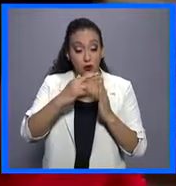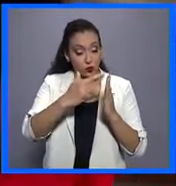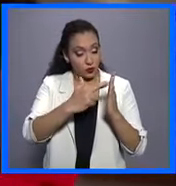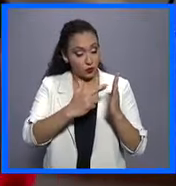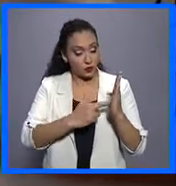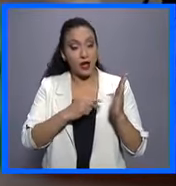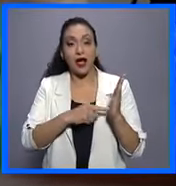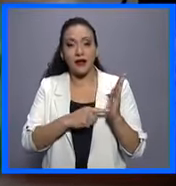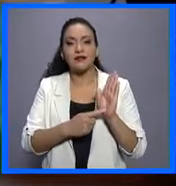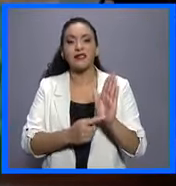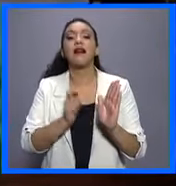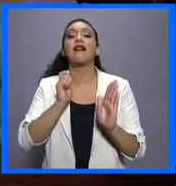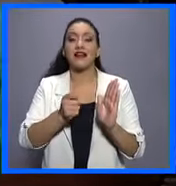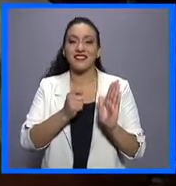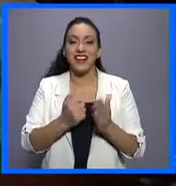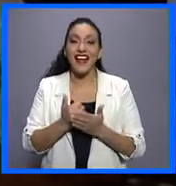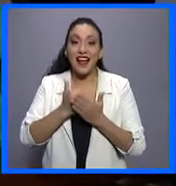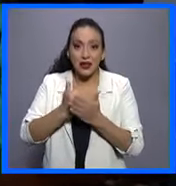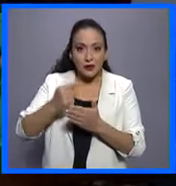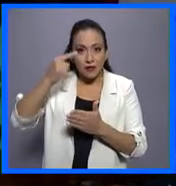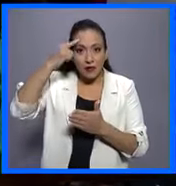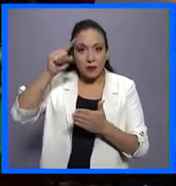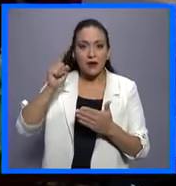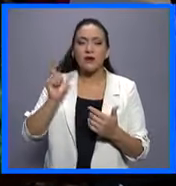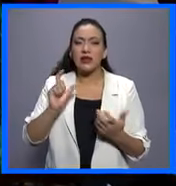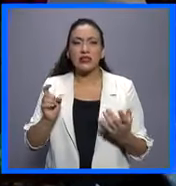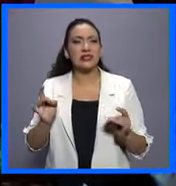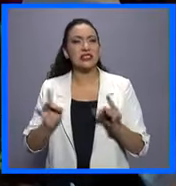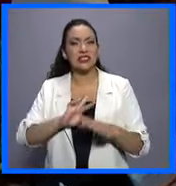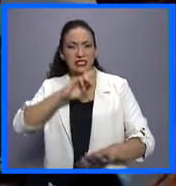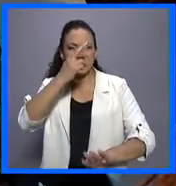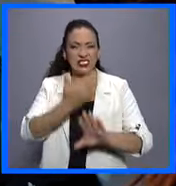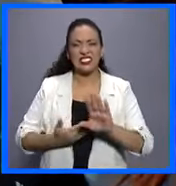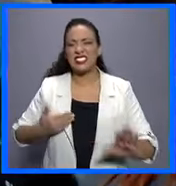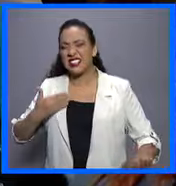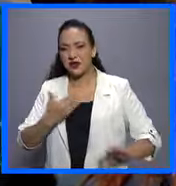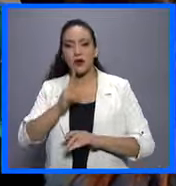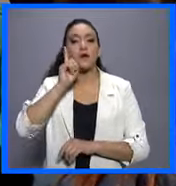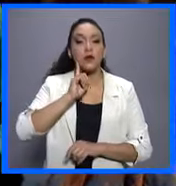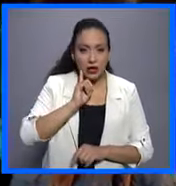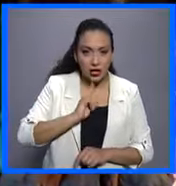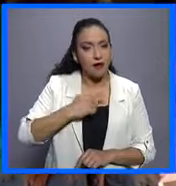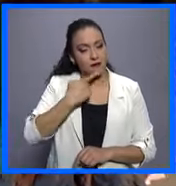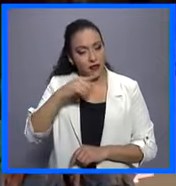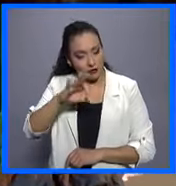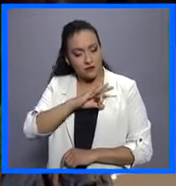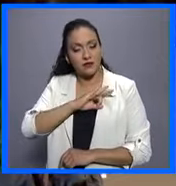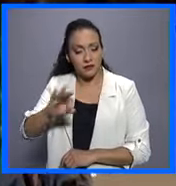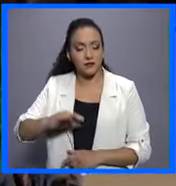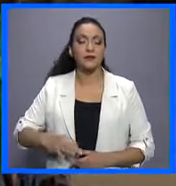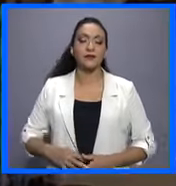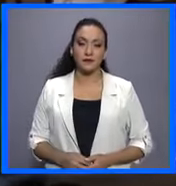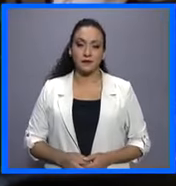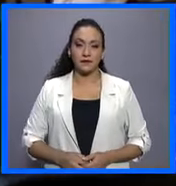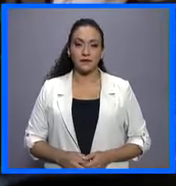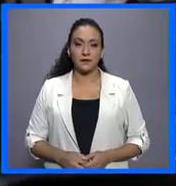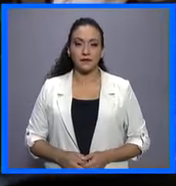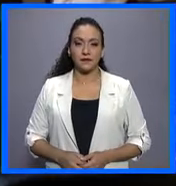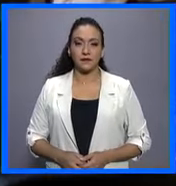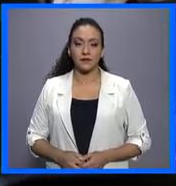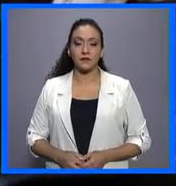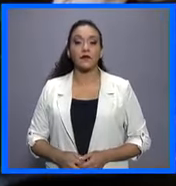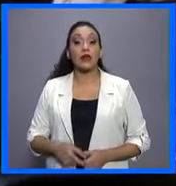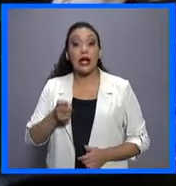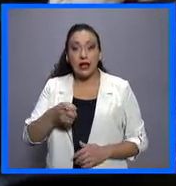es una guía de actuación para hacer frente a los casos de violencia que se susciten al interior de la institución. Es